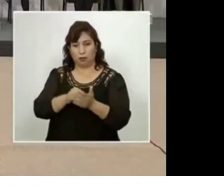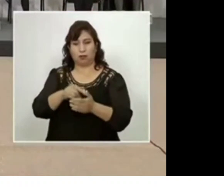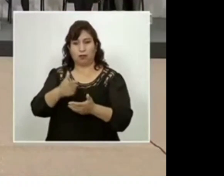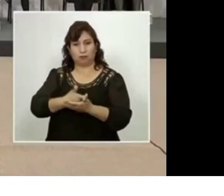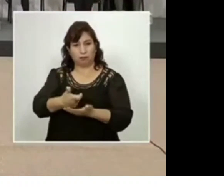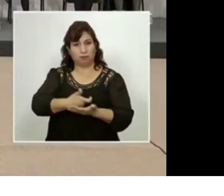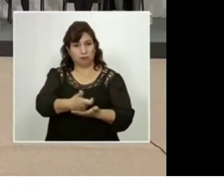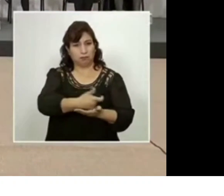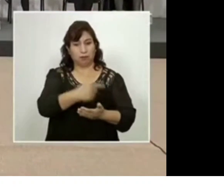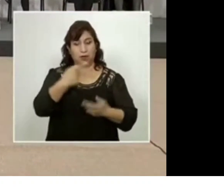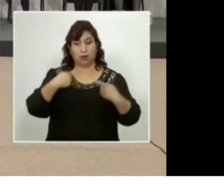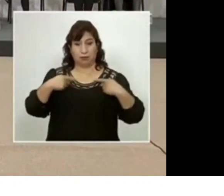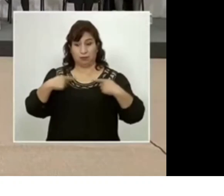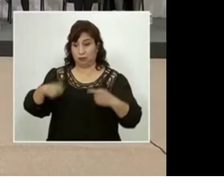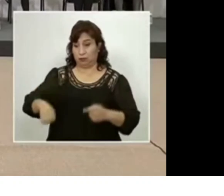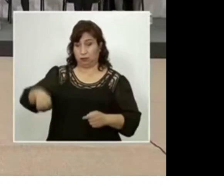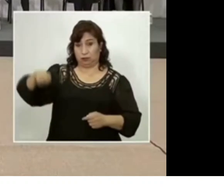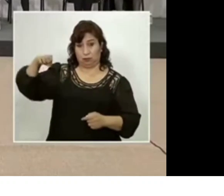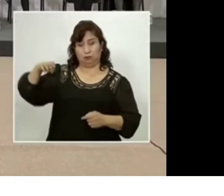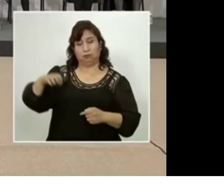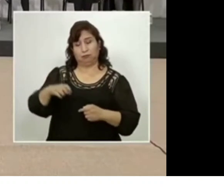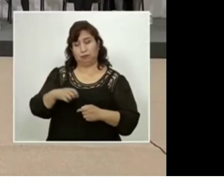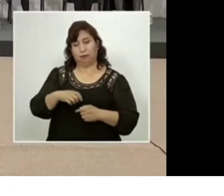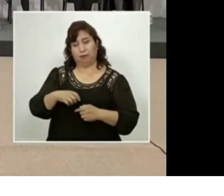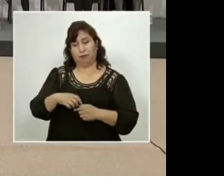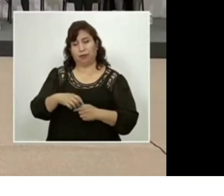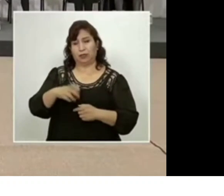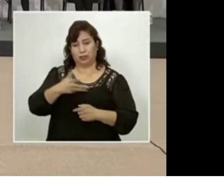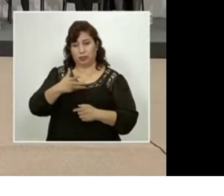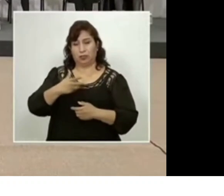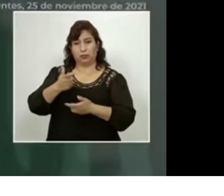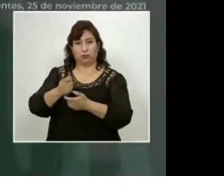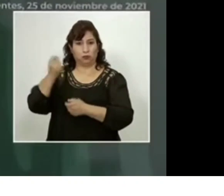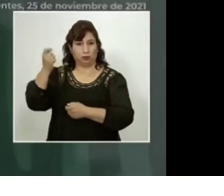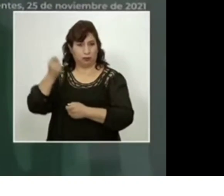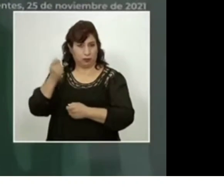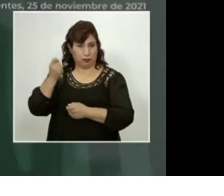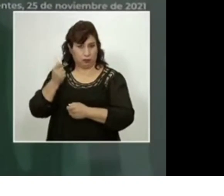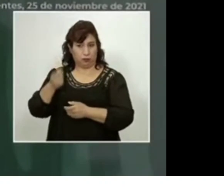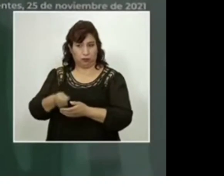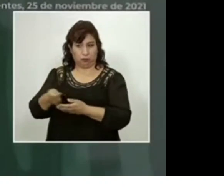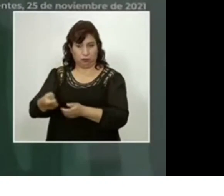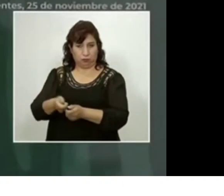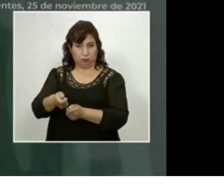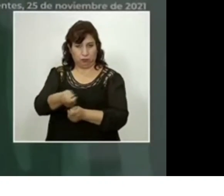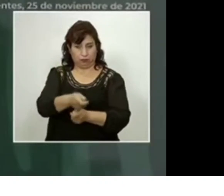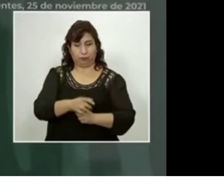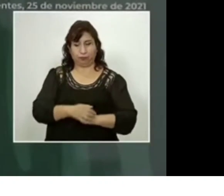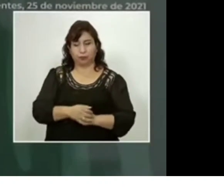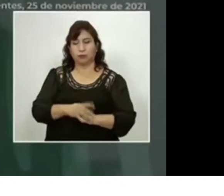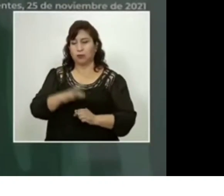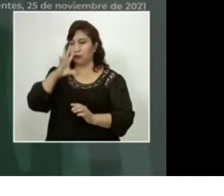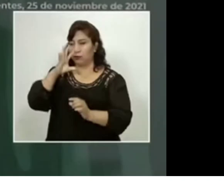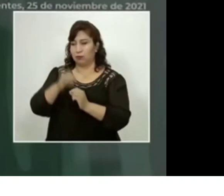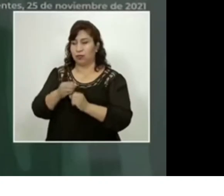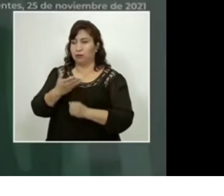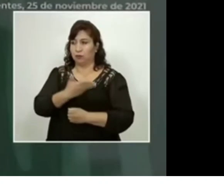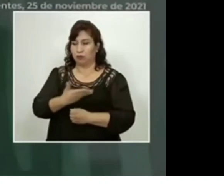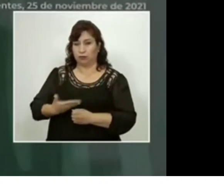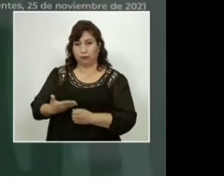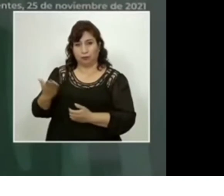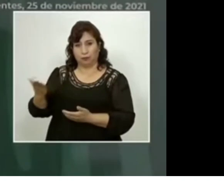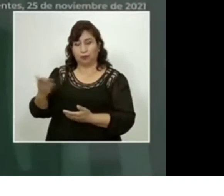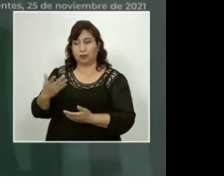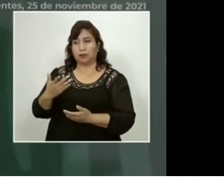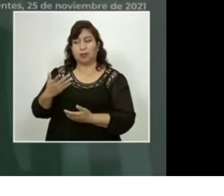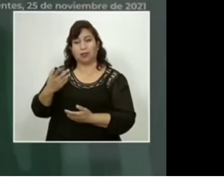las personas adultas mayores cuenten ya con su pensión. Seguimos cumpliendo su instrucción, señor presidente, de